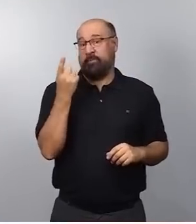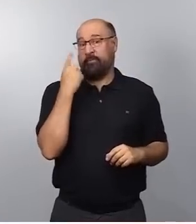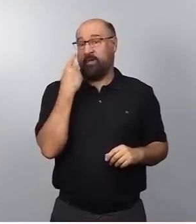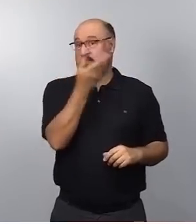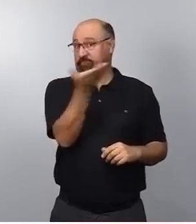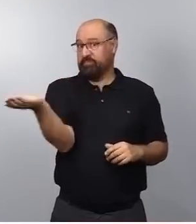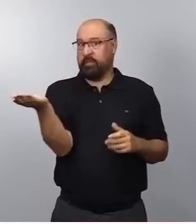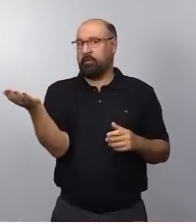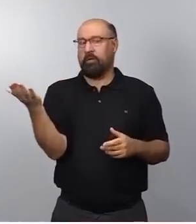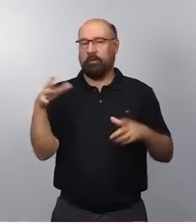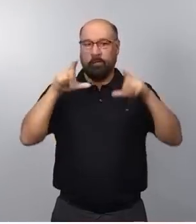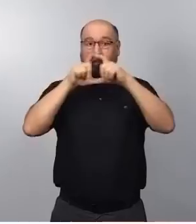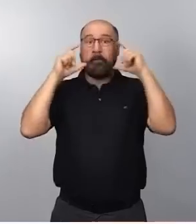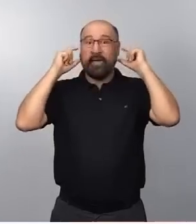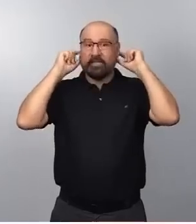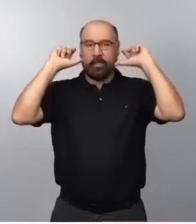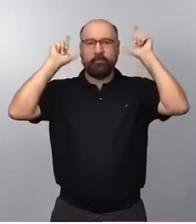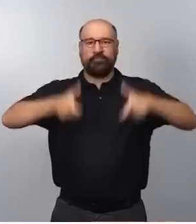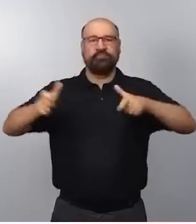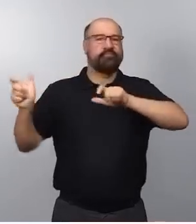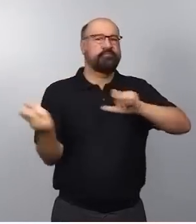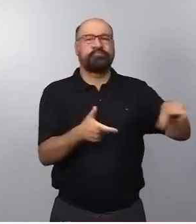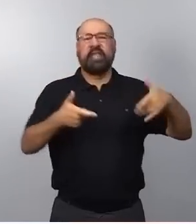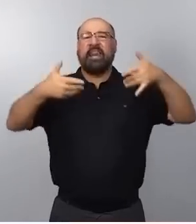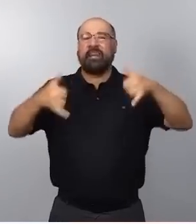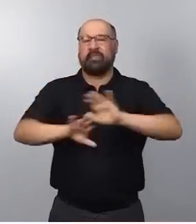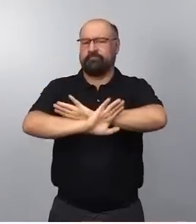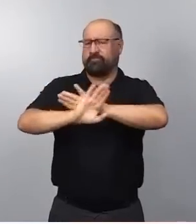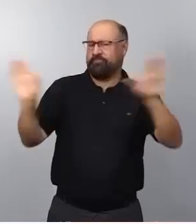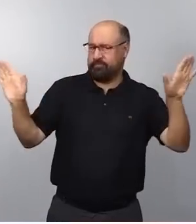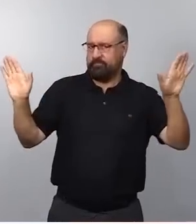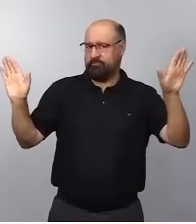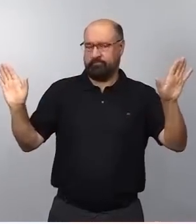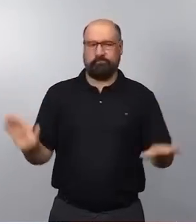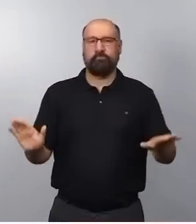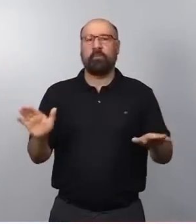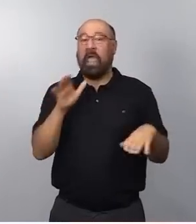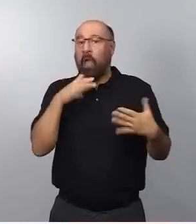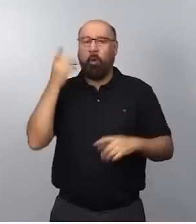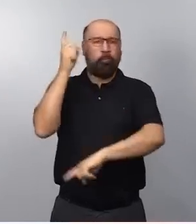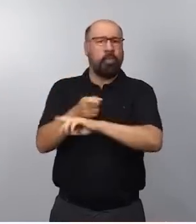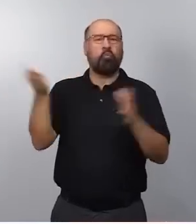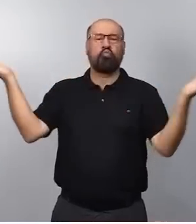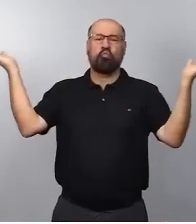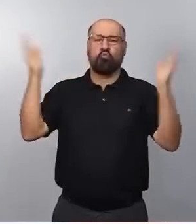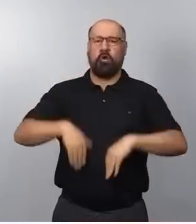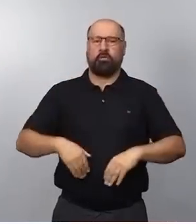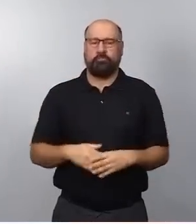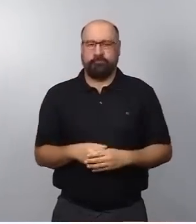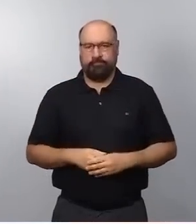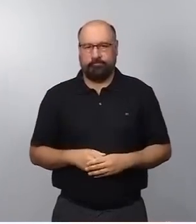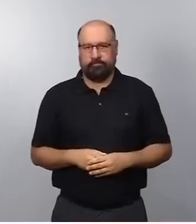esperado, la obligatoriedad de la mascarilla allí donde se mantenía dicha obligatoriedad en los espacios